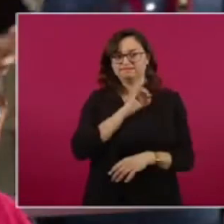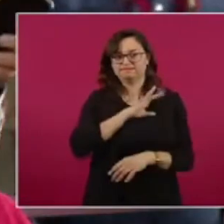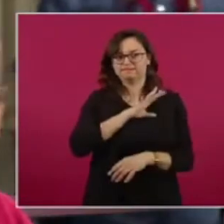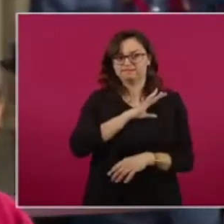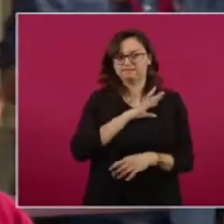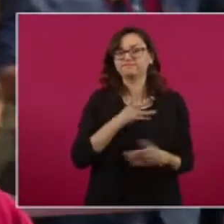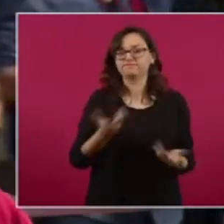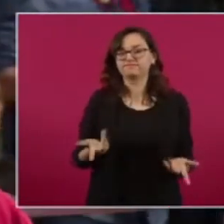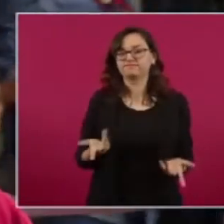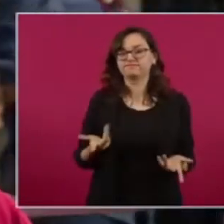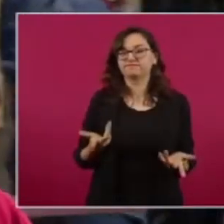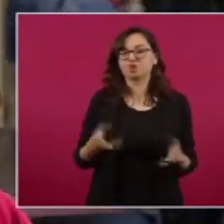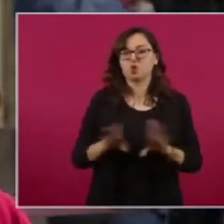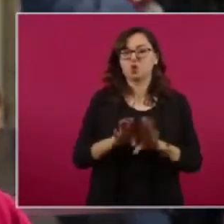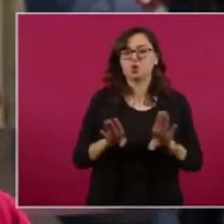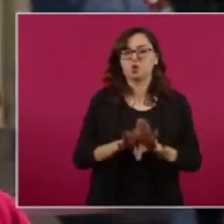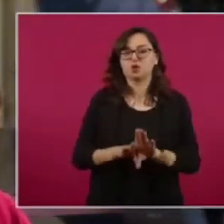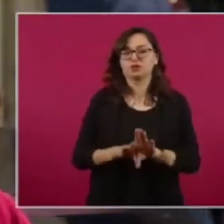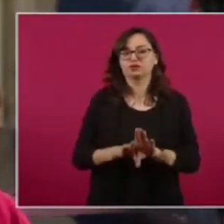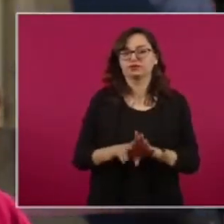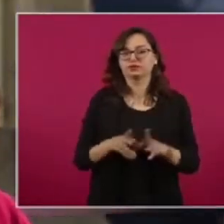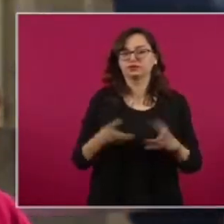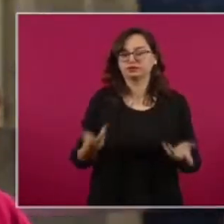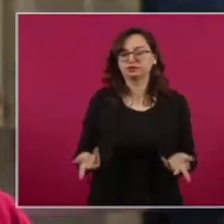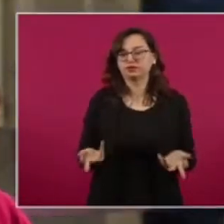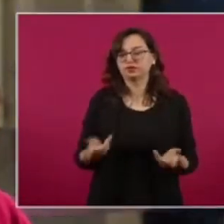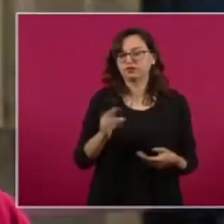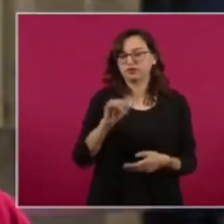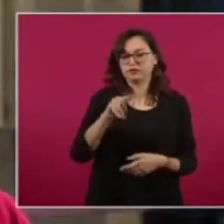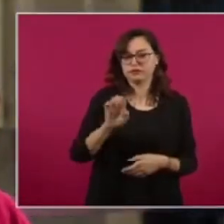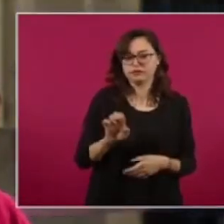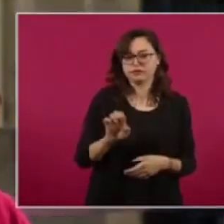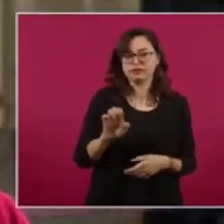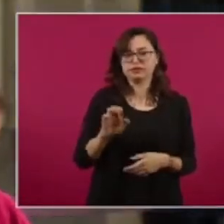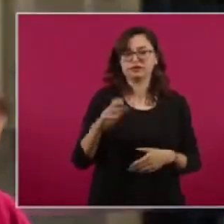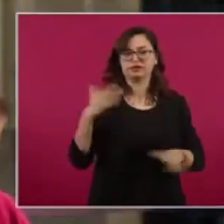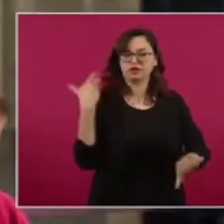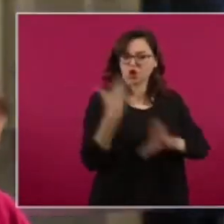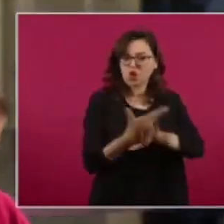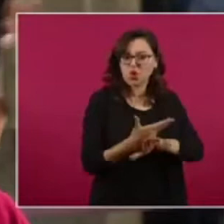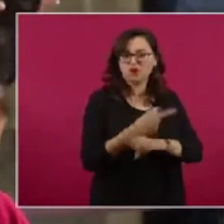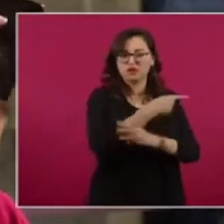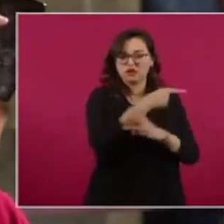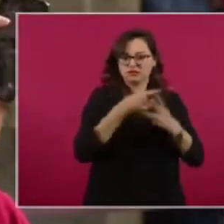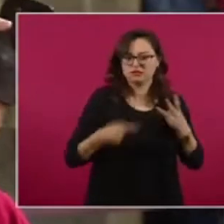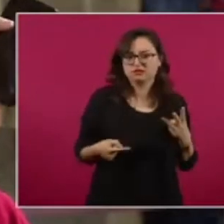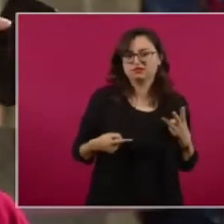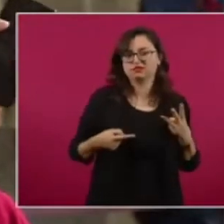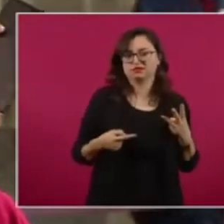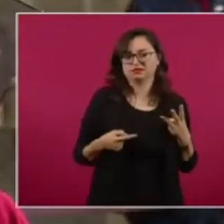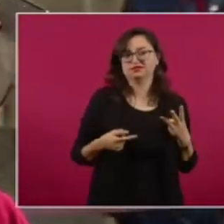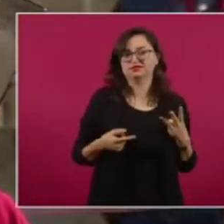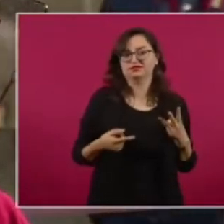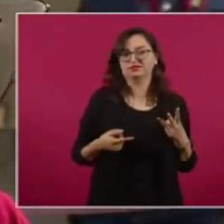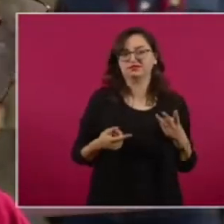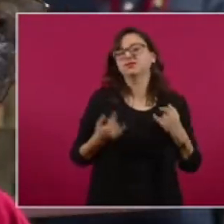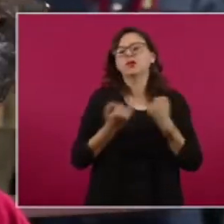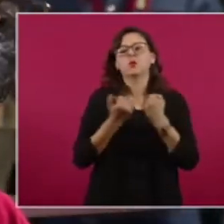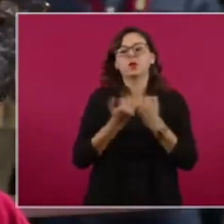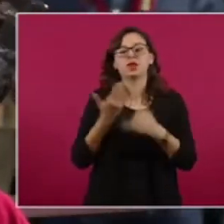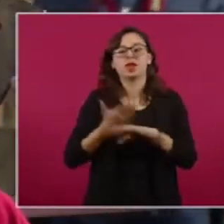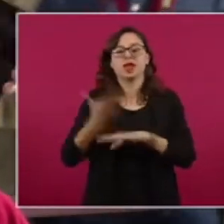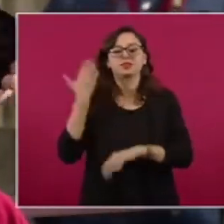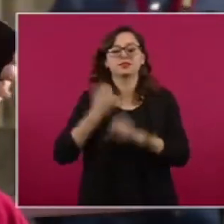usted lo acaba de comentar hace unos momentos, pues que el Instituto Nacional Electoral actúe parecido a lo que se vivió en